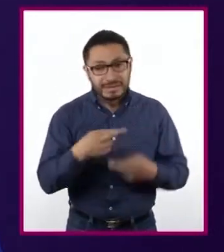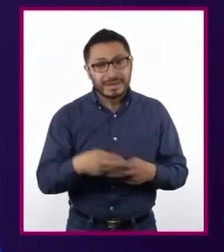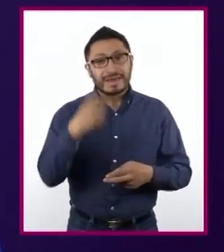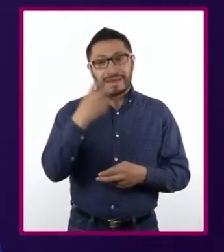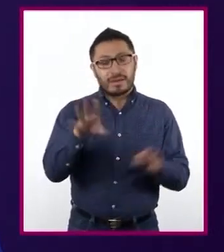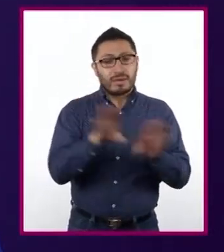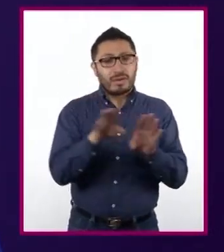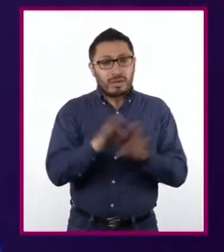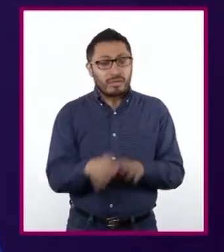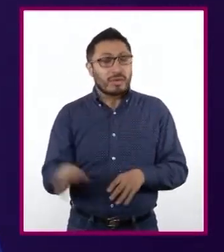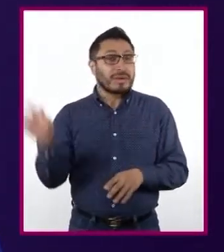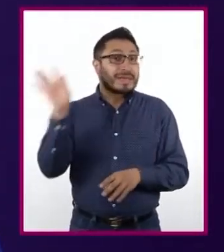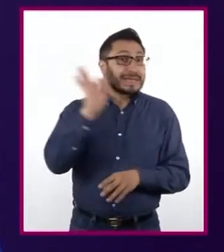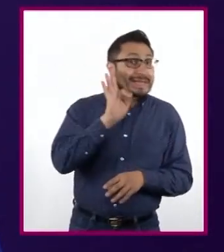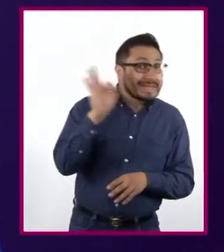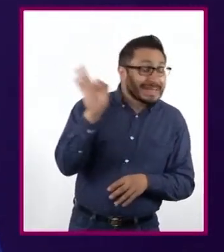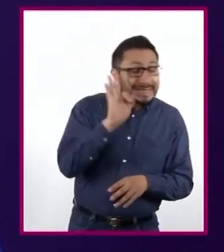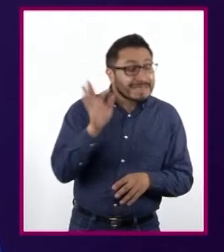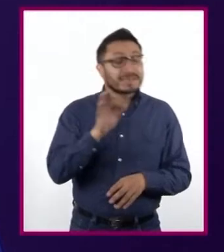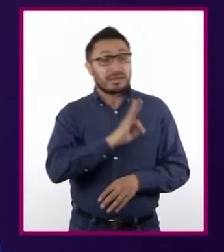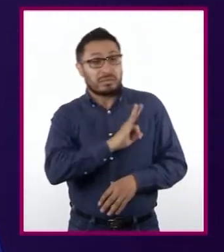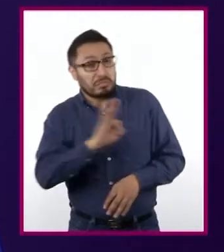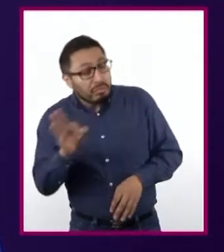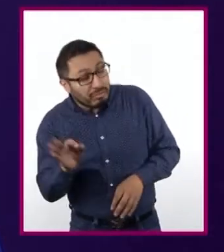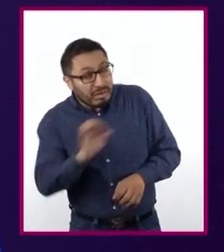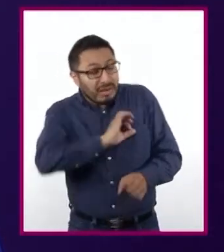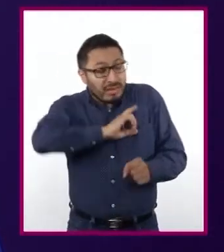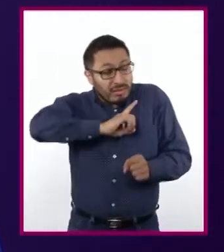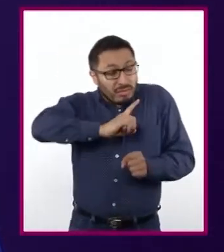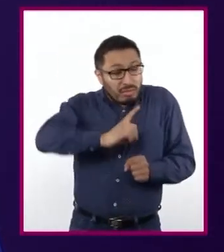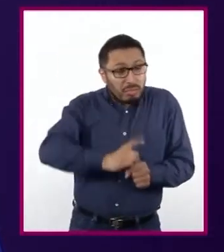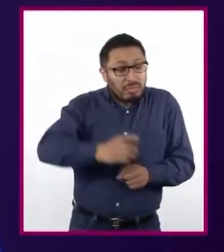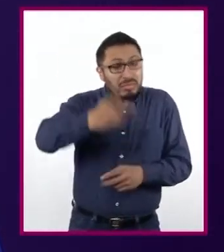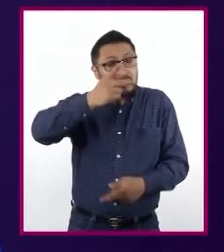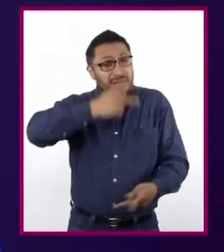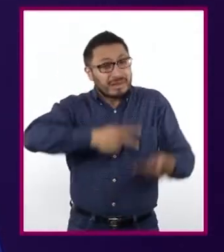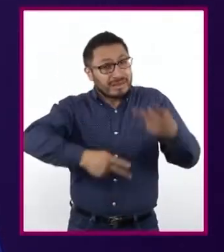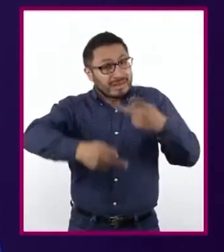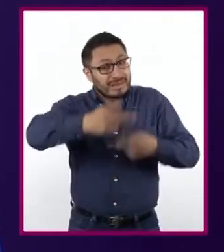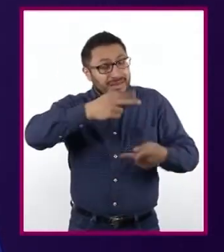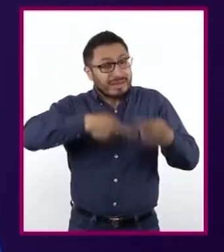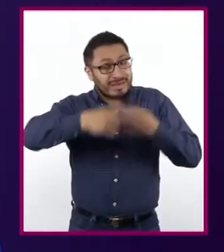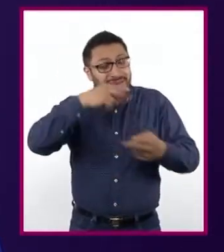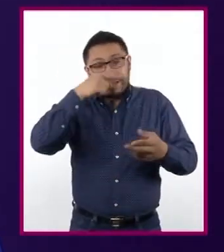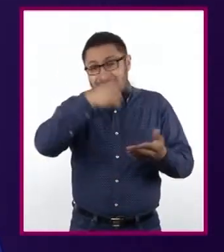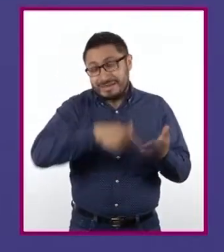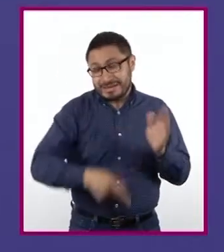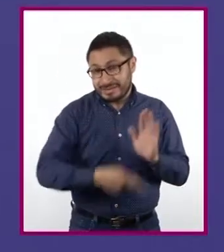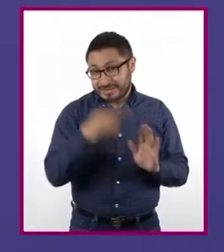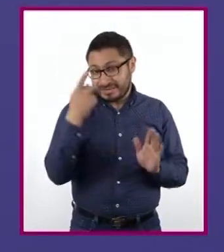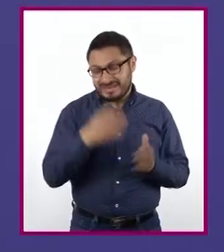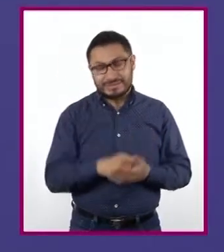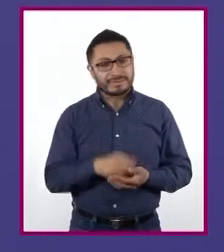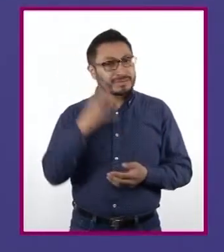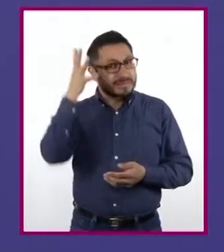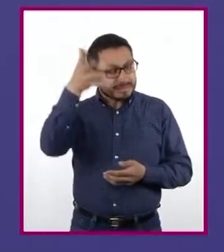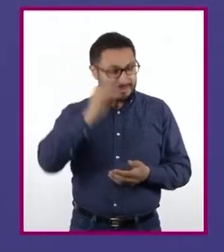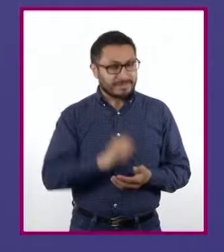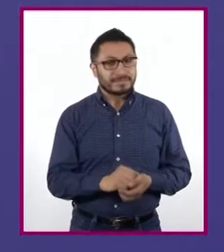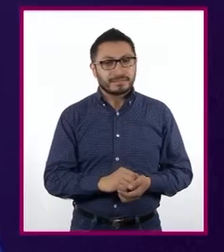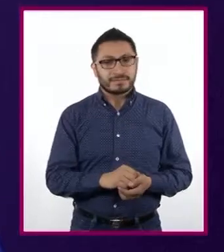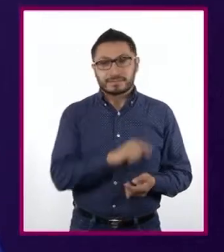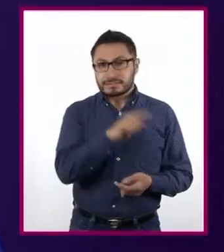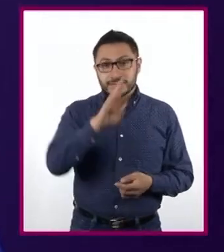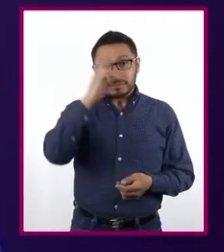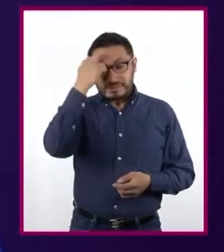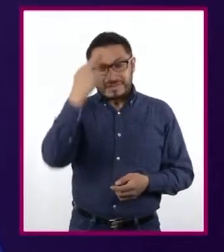se ve como algo que se realizó, pero existe la posibilidad de que continúe en un futuro. Recuerden